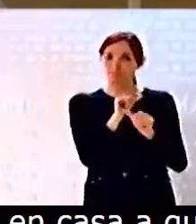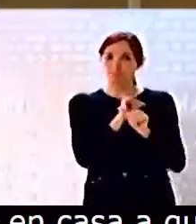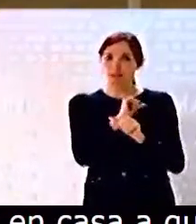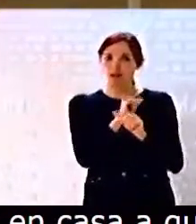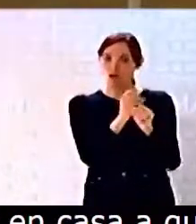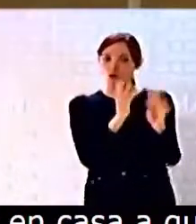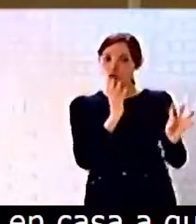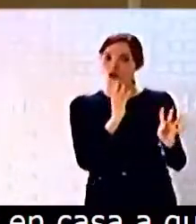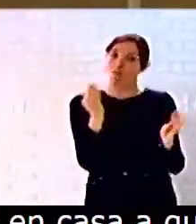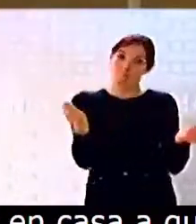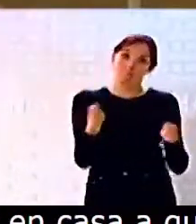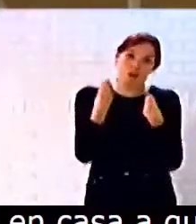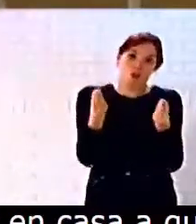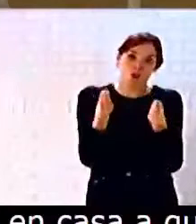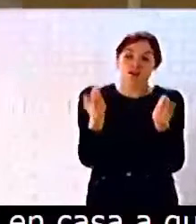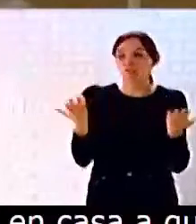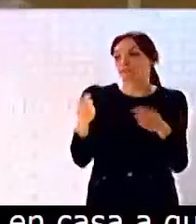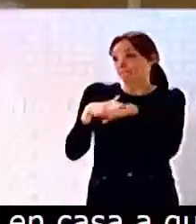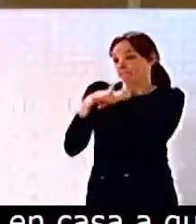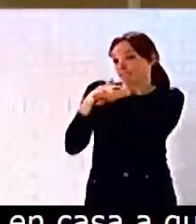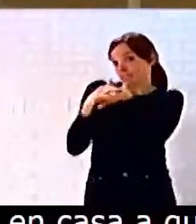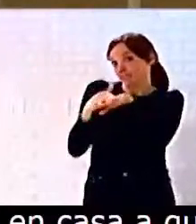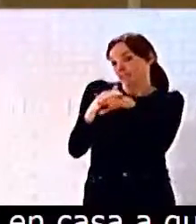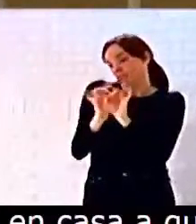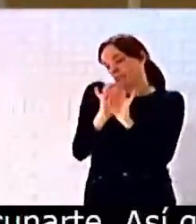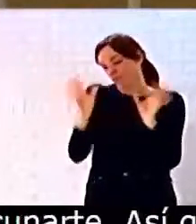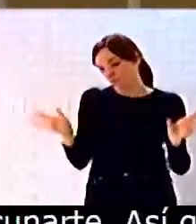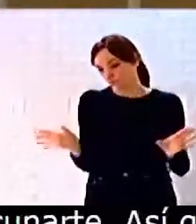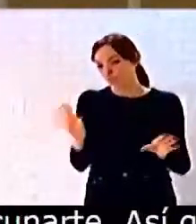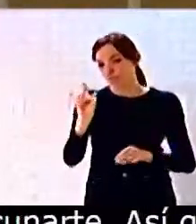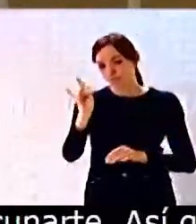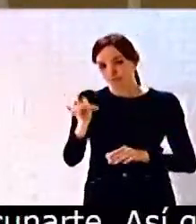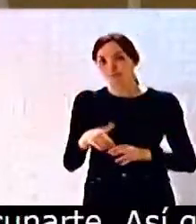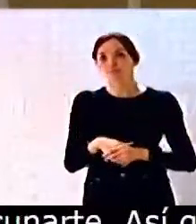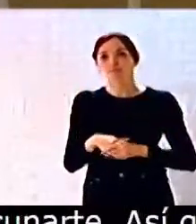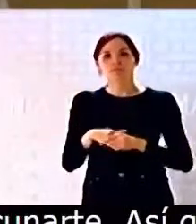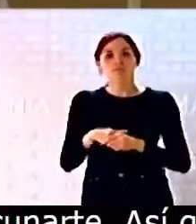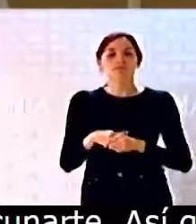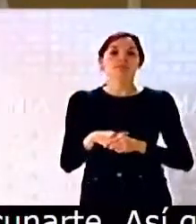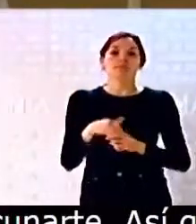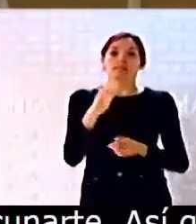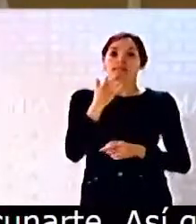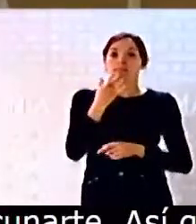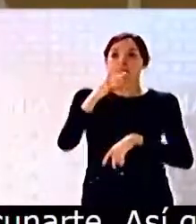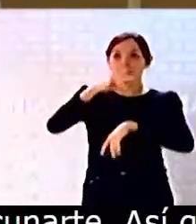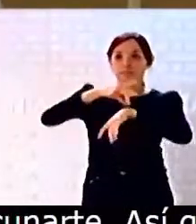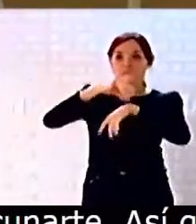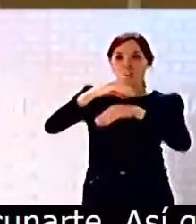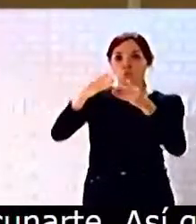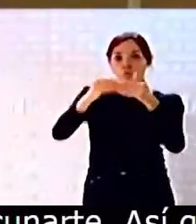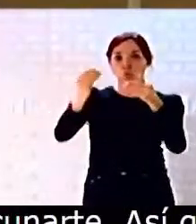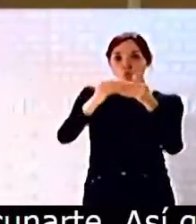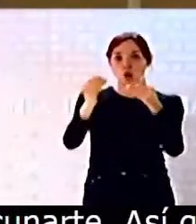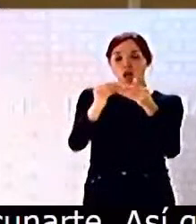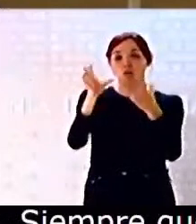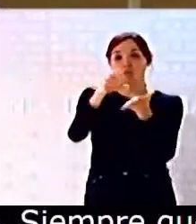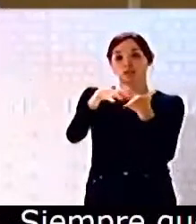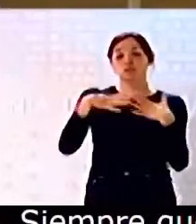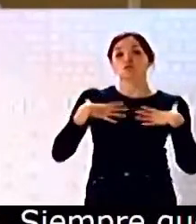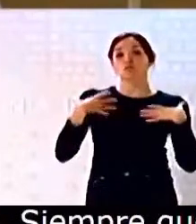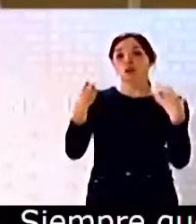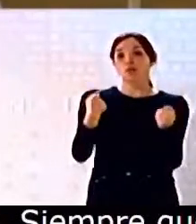ese sentido, pues pedir disculpas, evidentemente, siempre que los pacientes y los usuarios de nuestro sistema